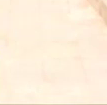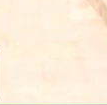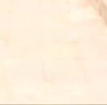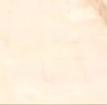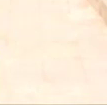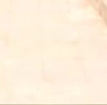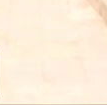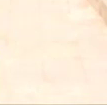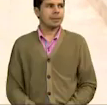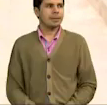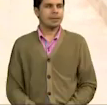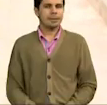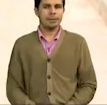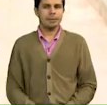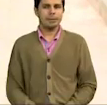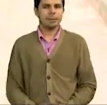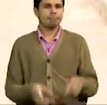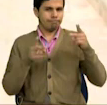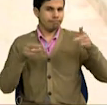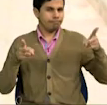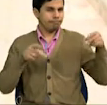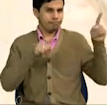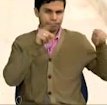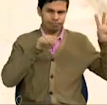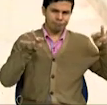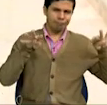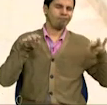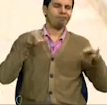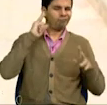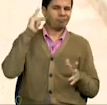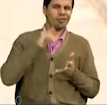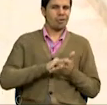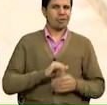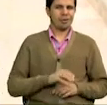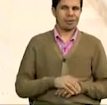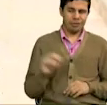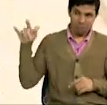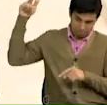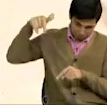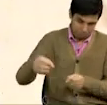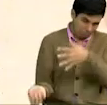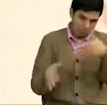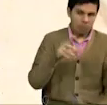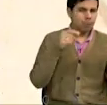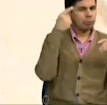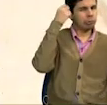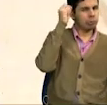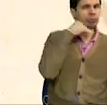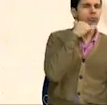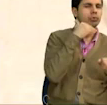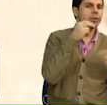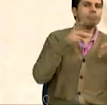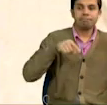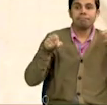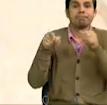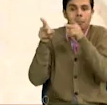Tarra, por las afectaciones que causó los bombardeos realizados la noche anterior por miembros de la Policía Nacional y del Ejército en esta región del norte de